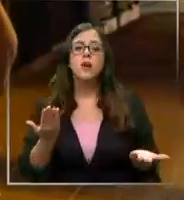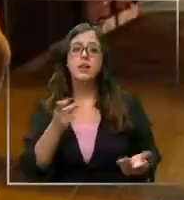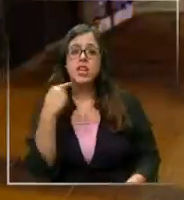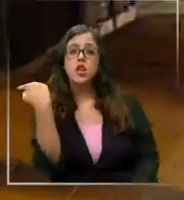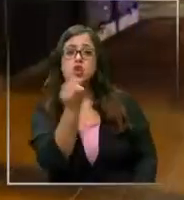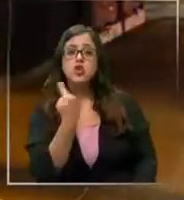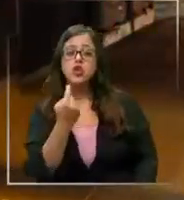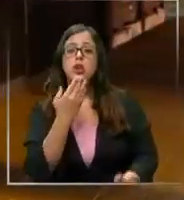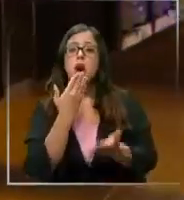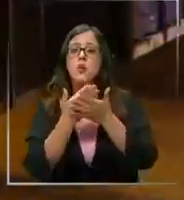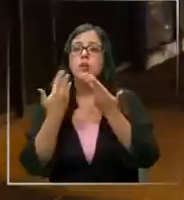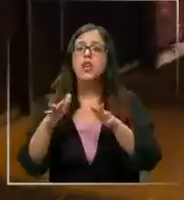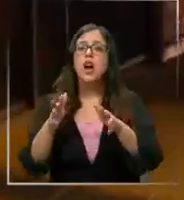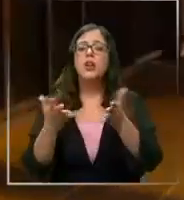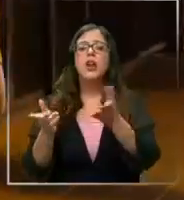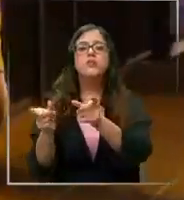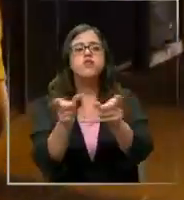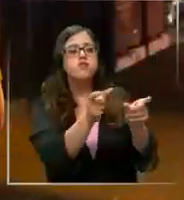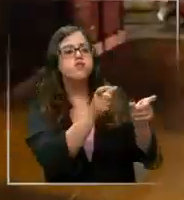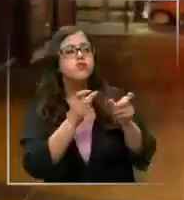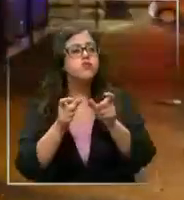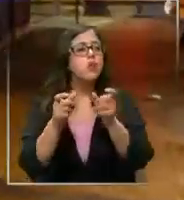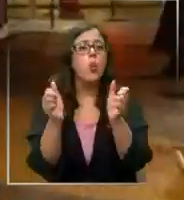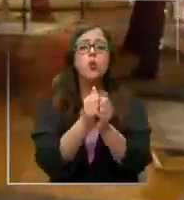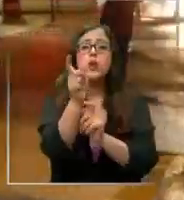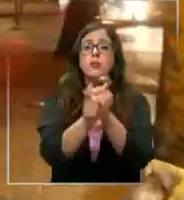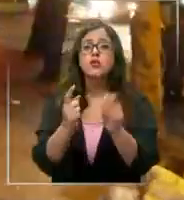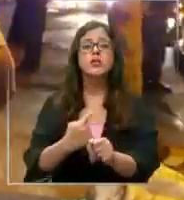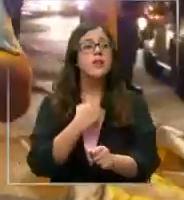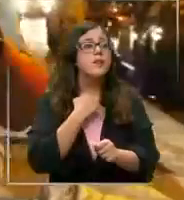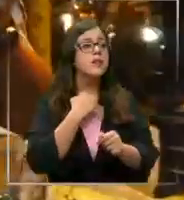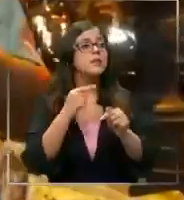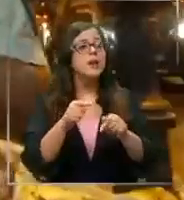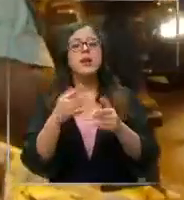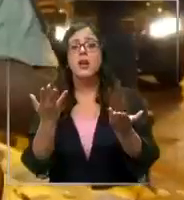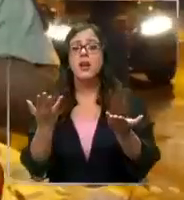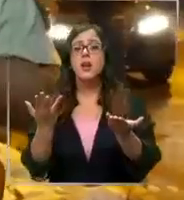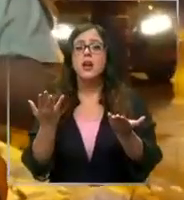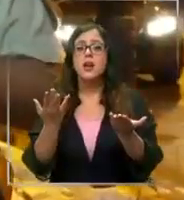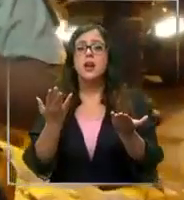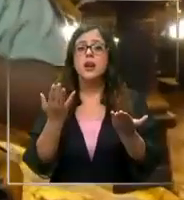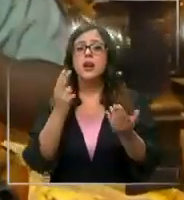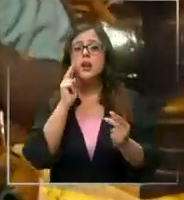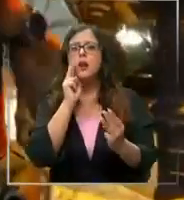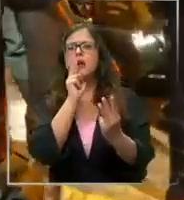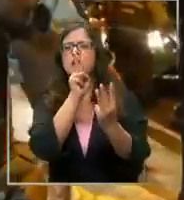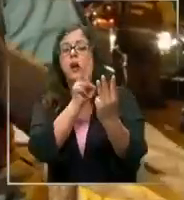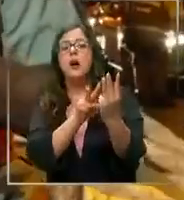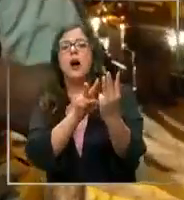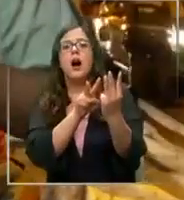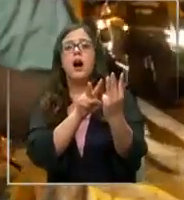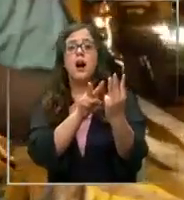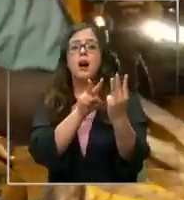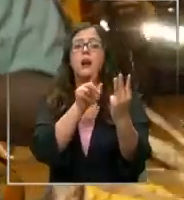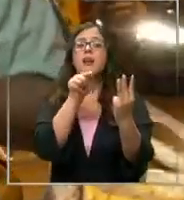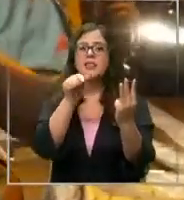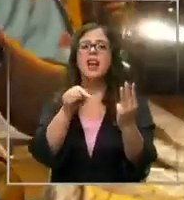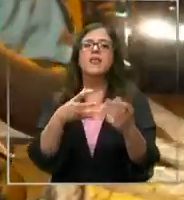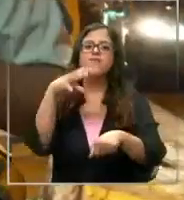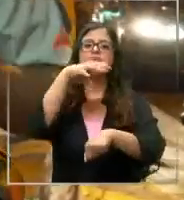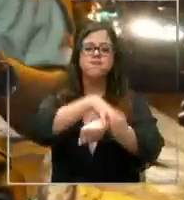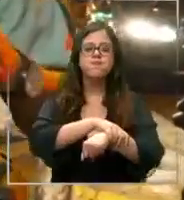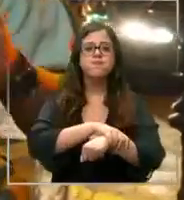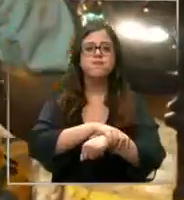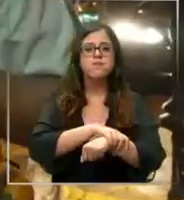nosotros al efectuar un recorrido junto a las víctimas, reconocieron a los tres sujetos y por lo cual procedimos a la